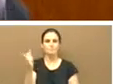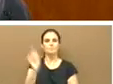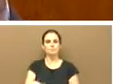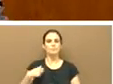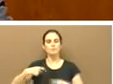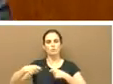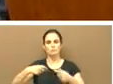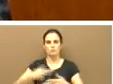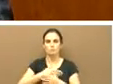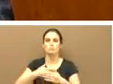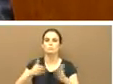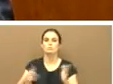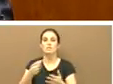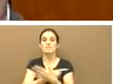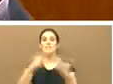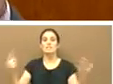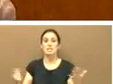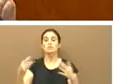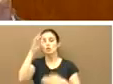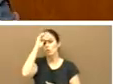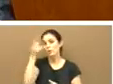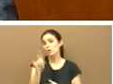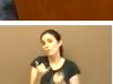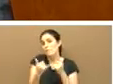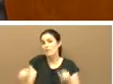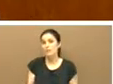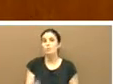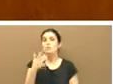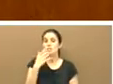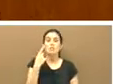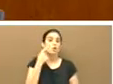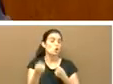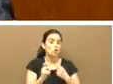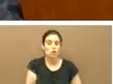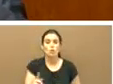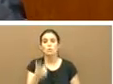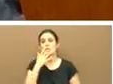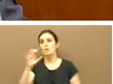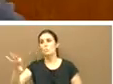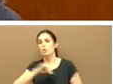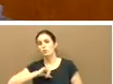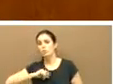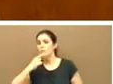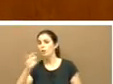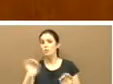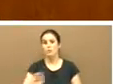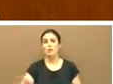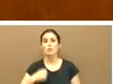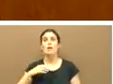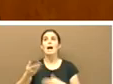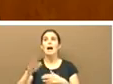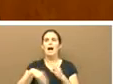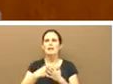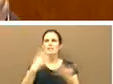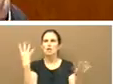comercios hasta 16 domingos y festivos, si no se regula o lo remedia la comunidad autónoma, hasta las 90 horas también.